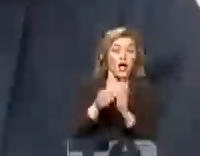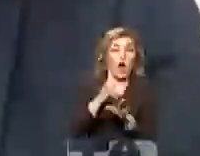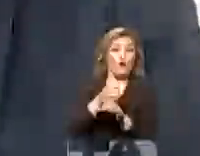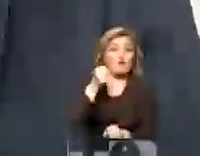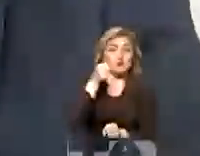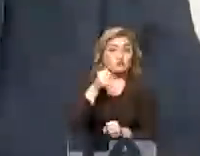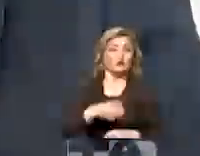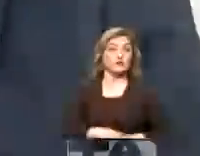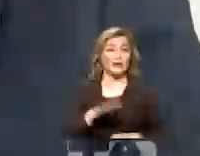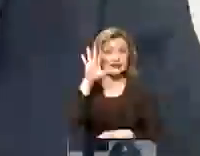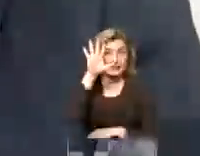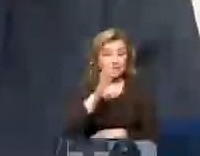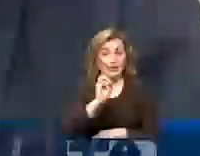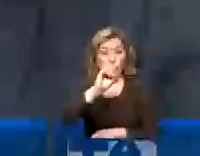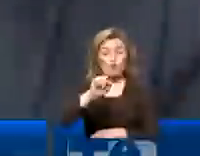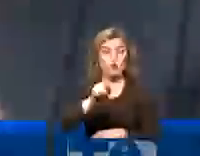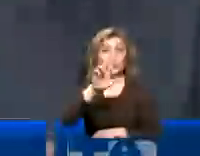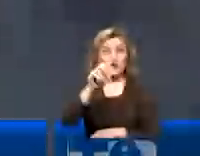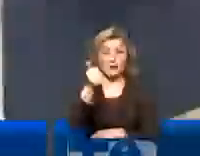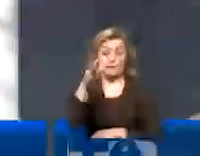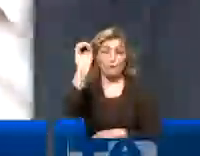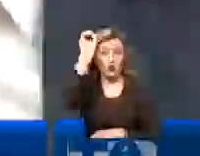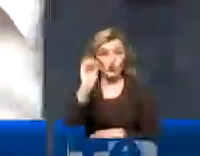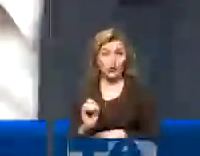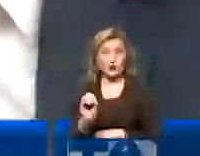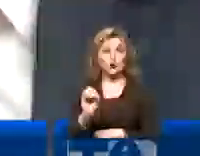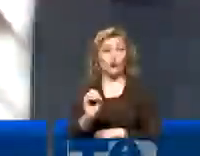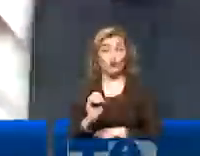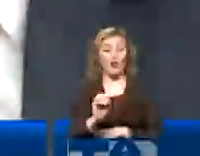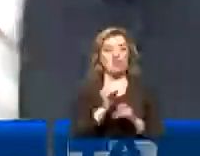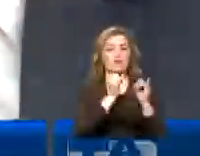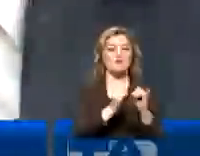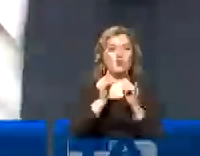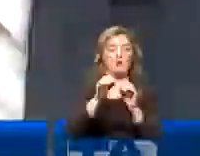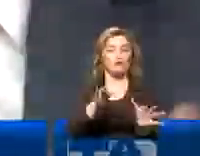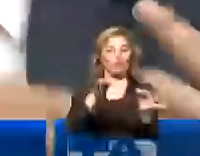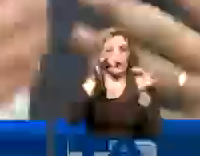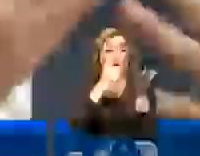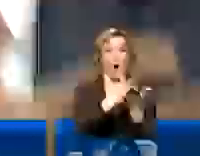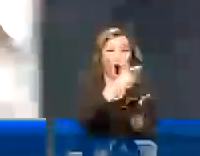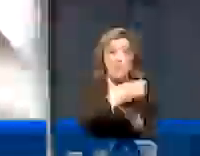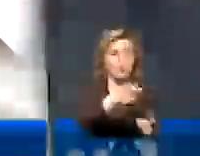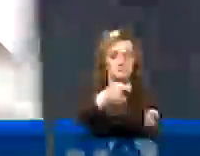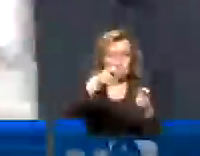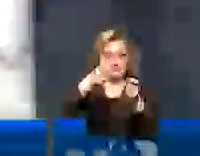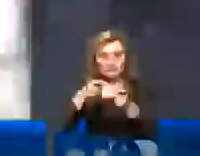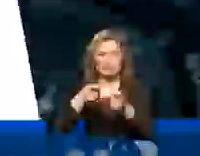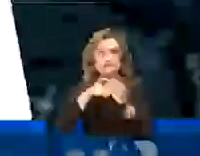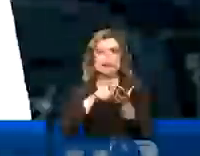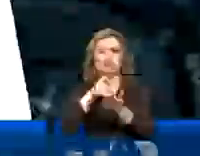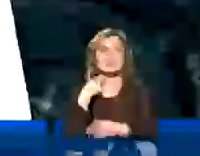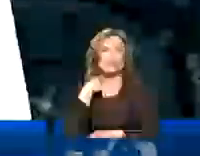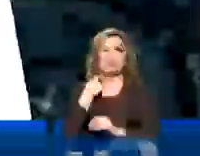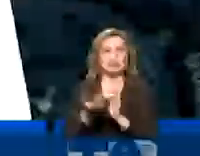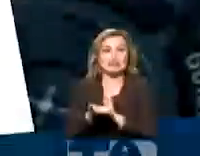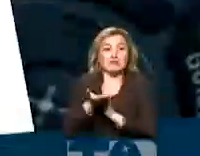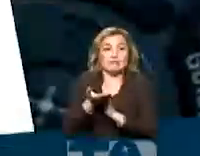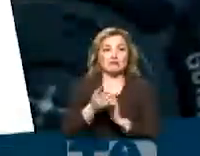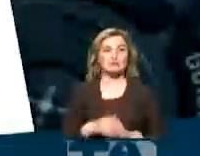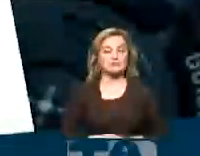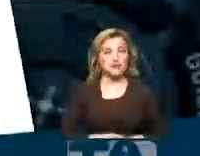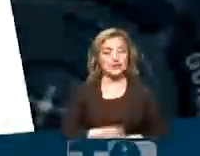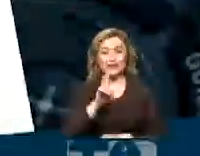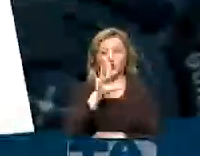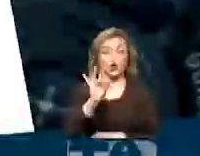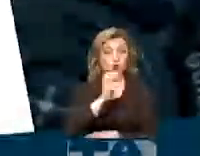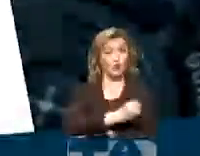Una tarifa del 0.10% para cada funda plástica que sea entregada al consumidor final. Y en 180 días se aplicará